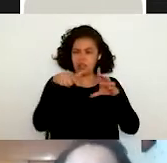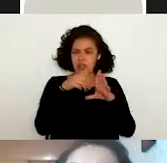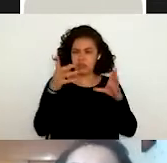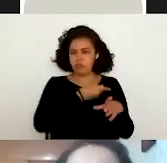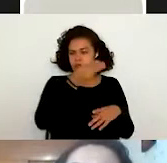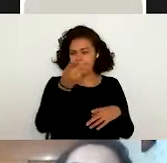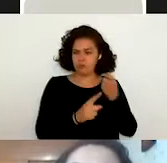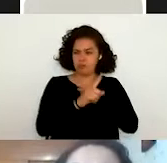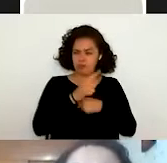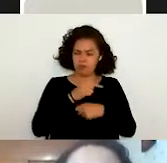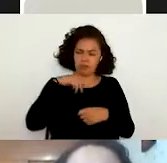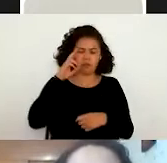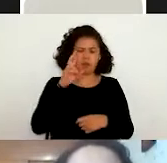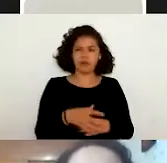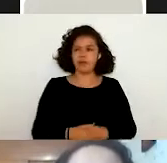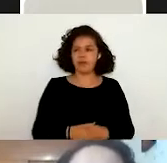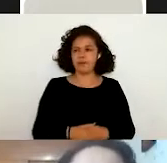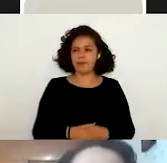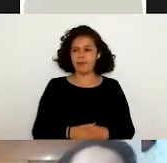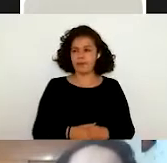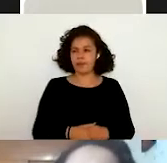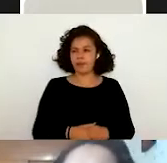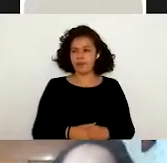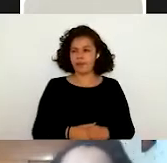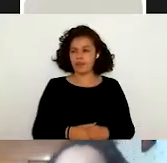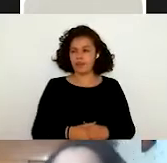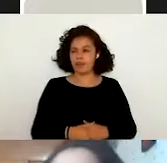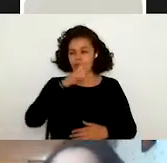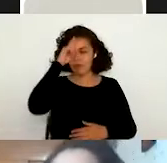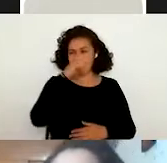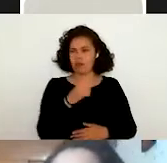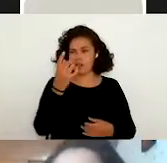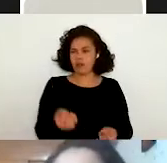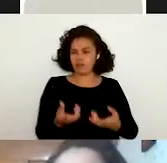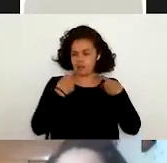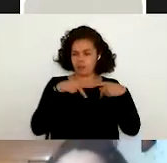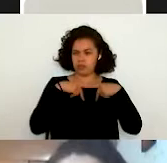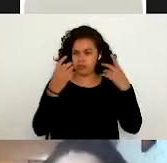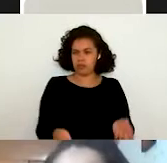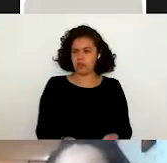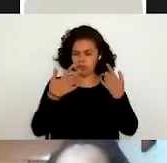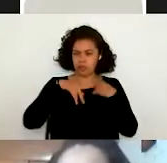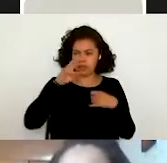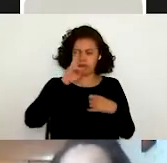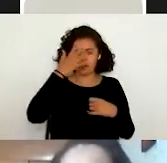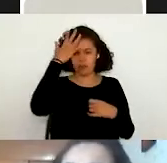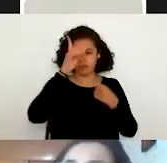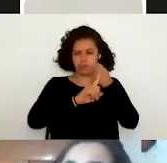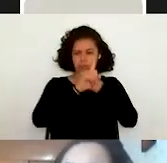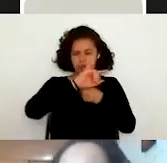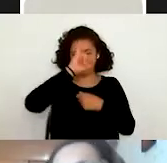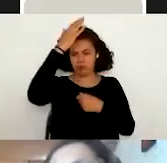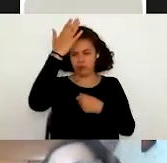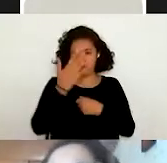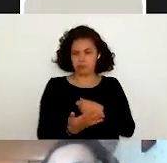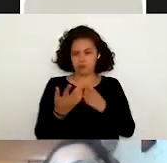Estoy dándole una importancia de saber cuántas personas pueden verse afectadas por esta problemática y